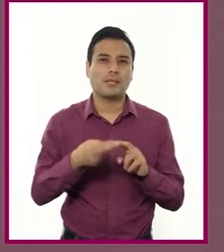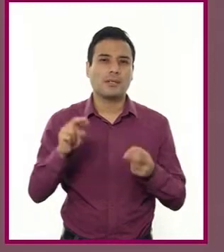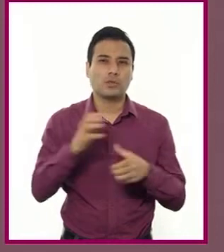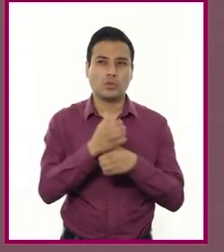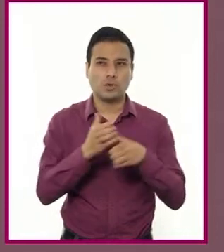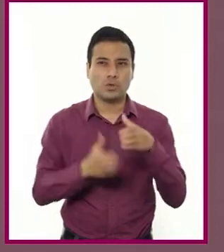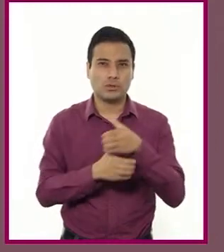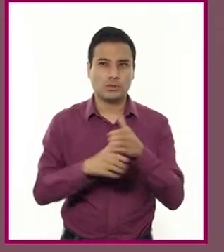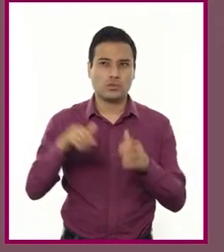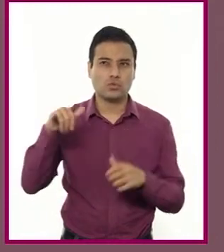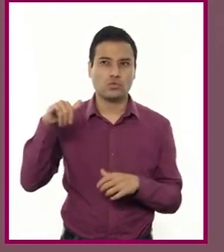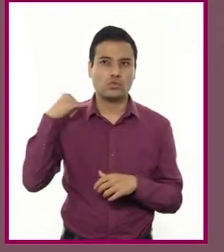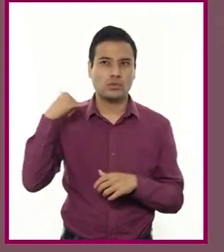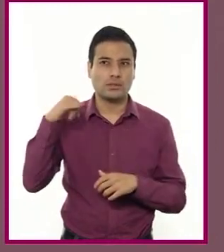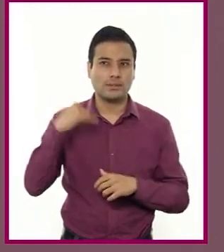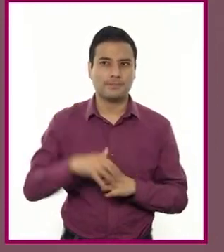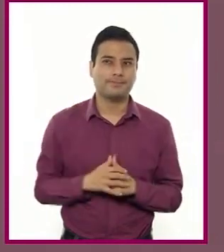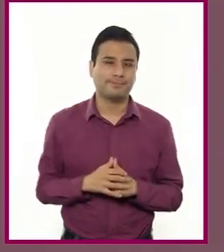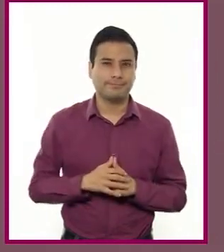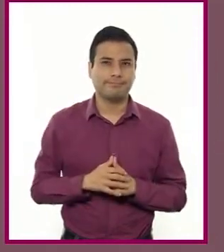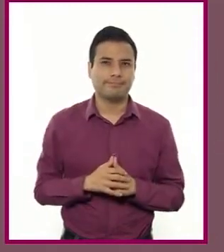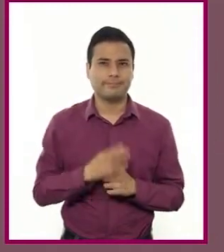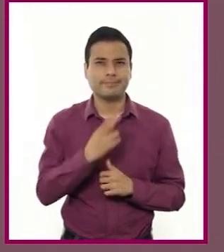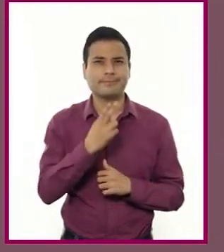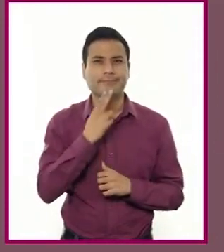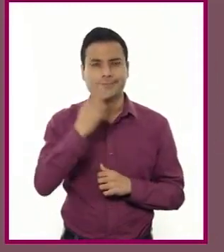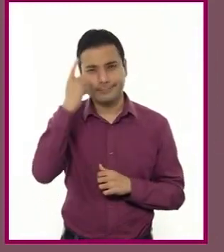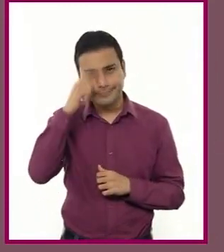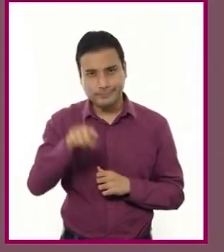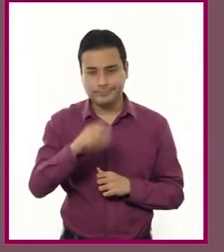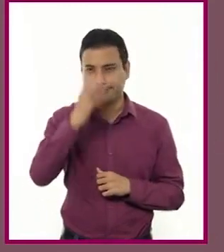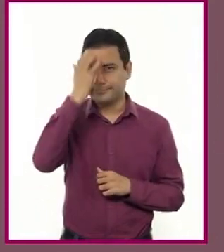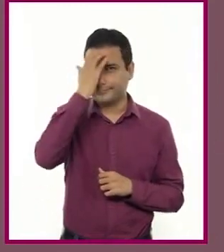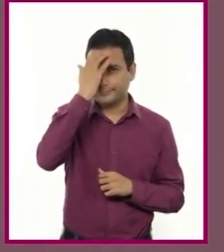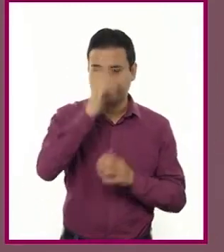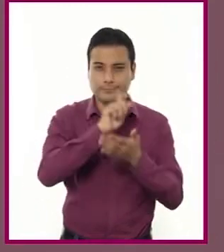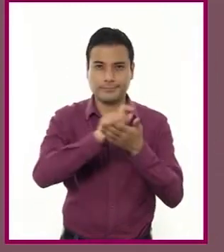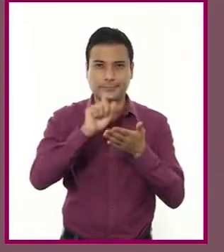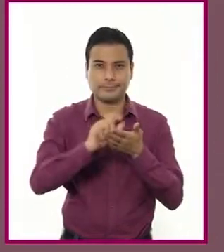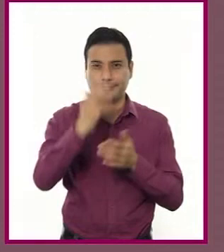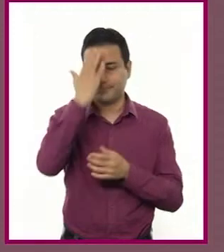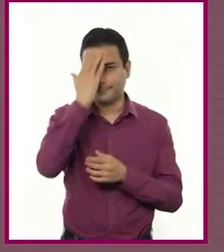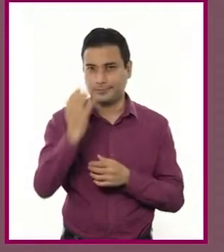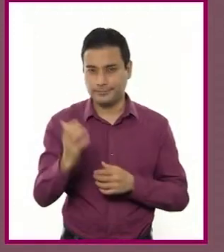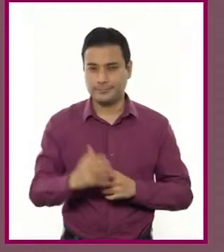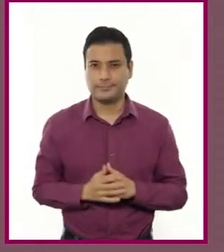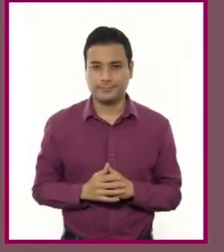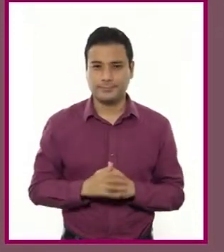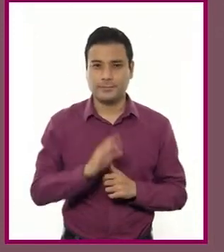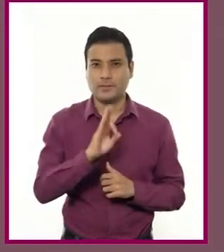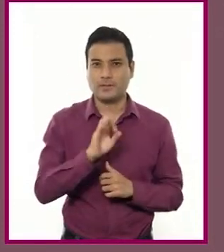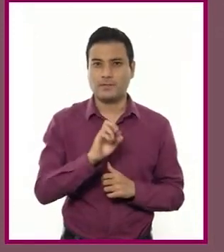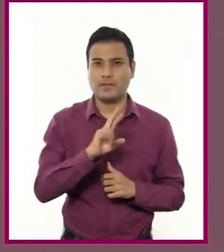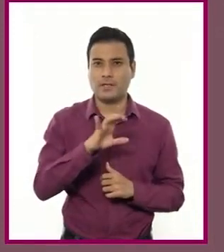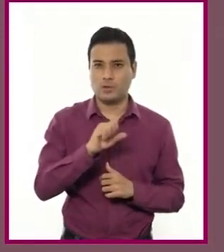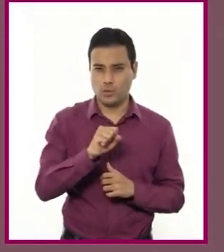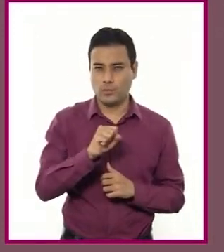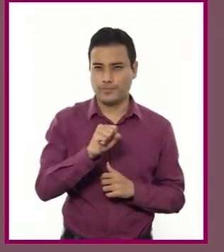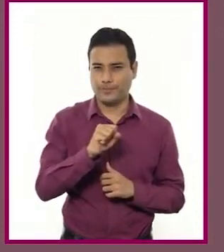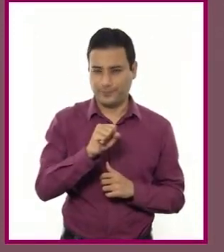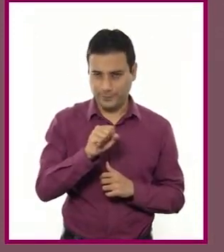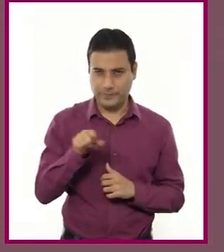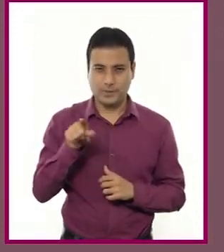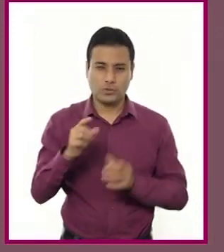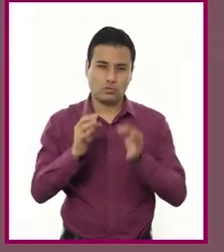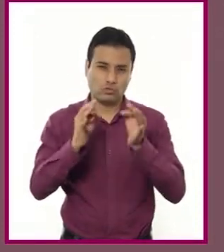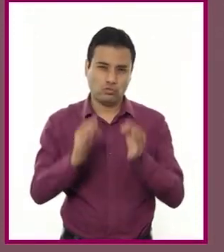fuente indispensable para el conocimiento de la cultura y de la escritura maya. Fernando Alvarado Tezozómoc, cronista indígena